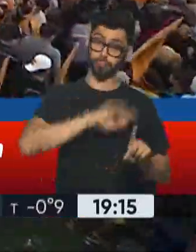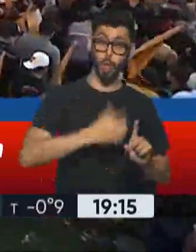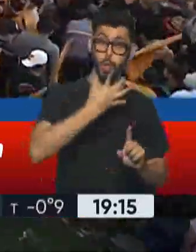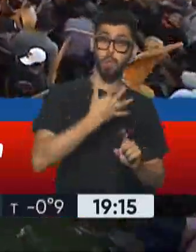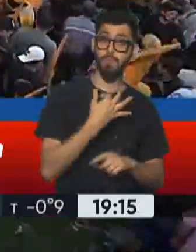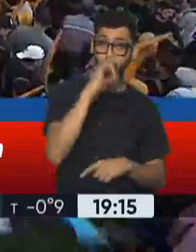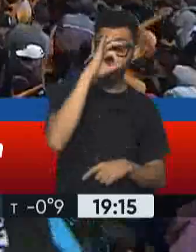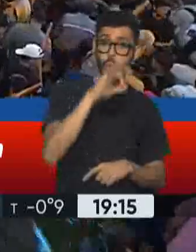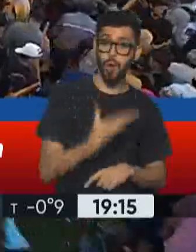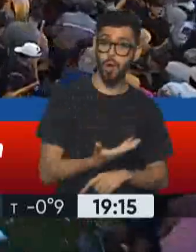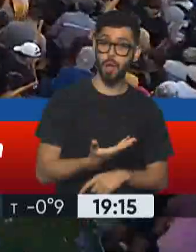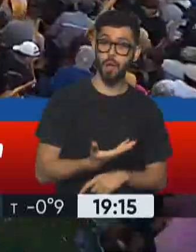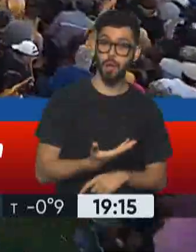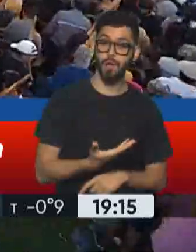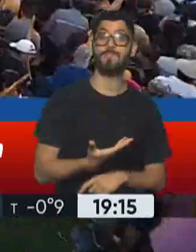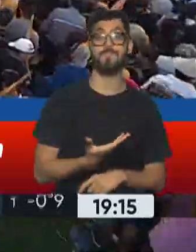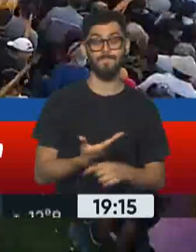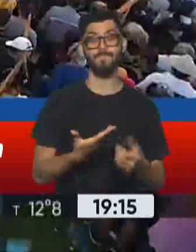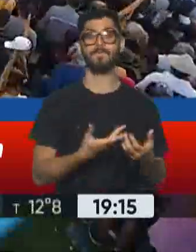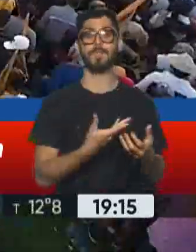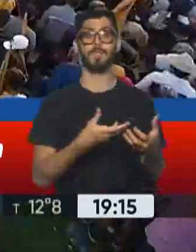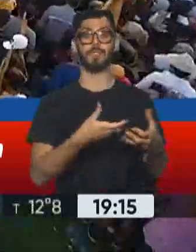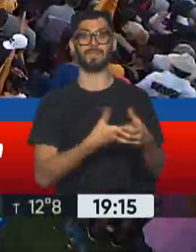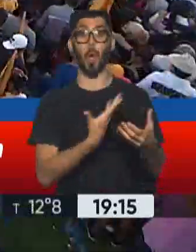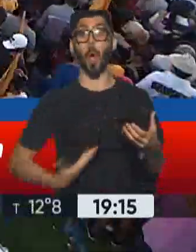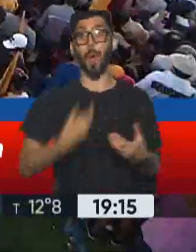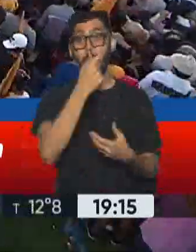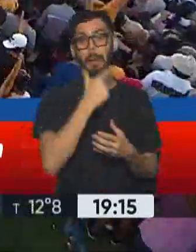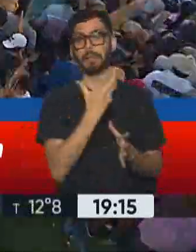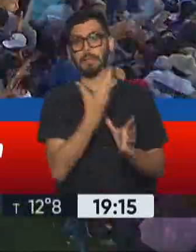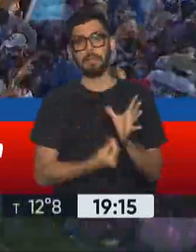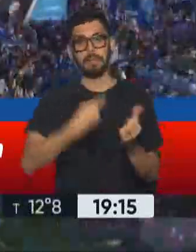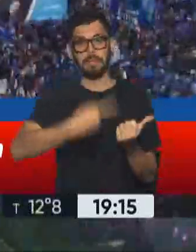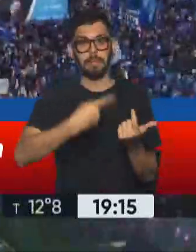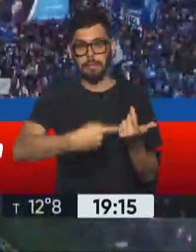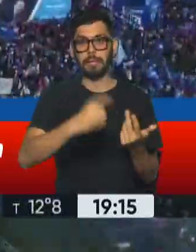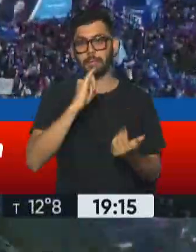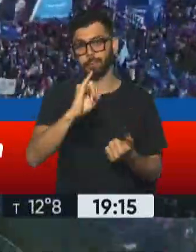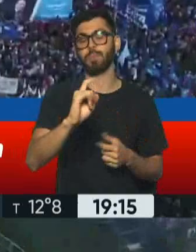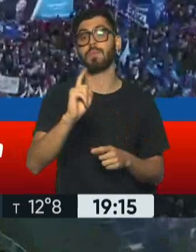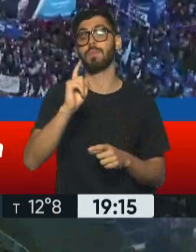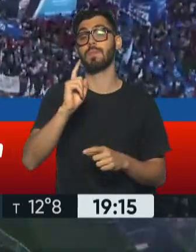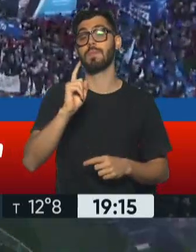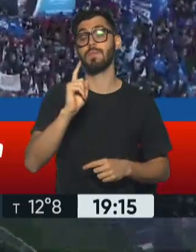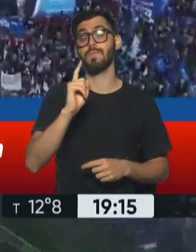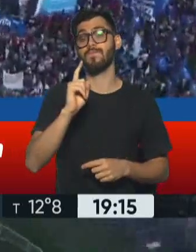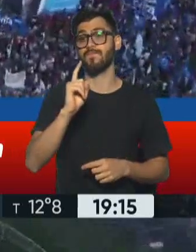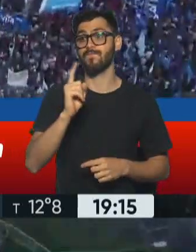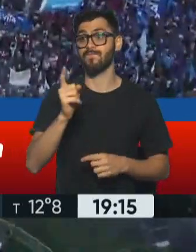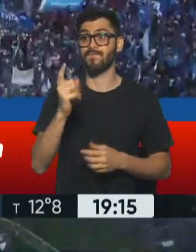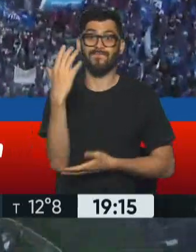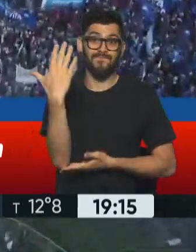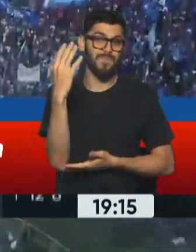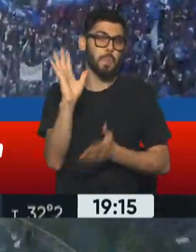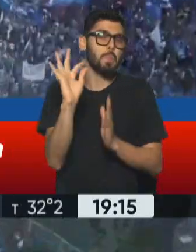eso. Las falencias del gobierno de Mauricio Macri. Los puntos más importantes de este